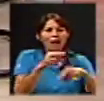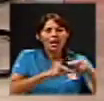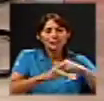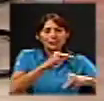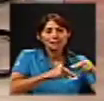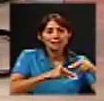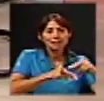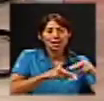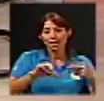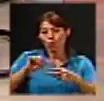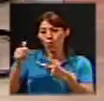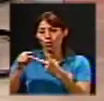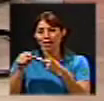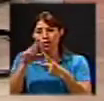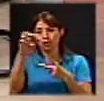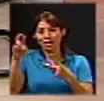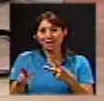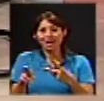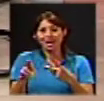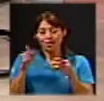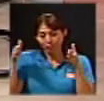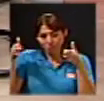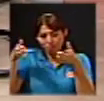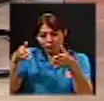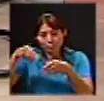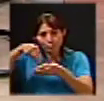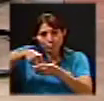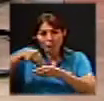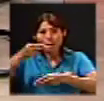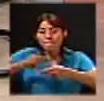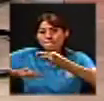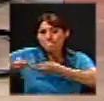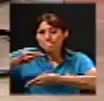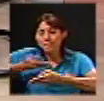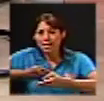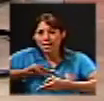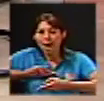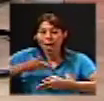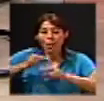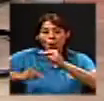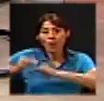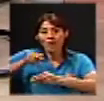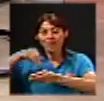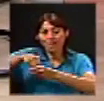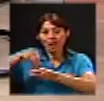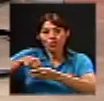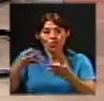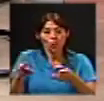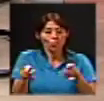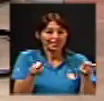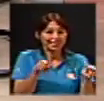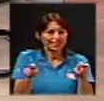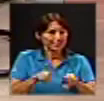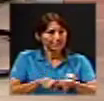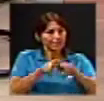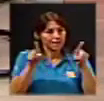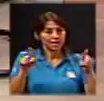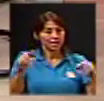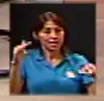local que es que se dedica más bien al mercado interno, y que lo que estamos asumiendo como política